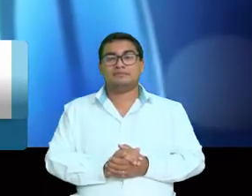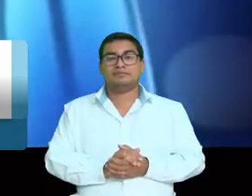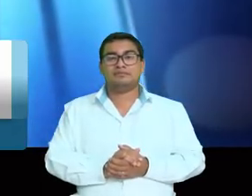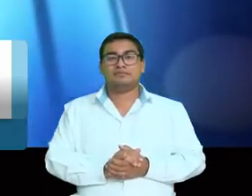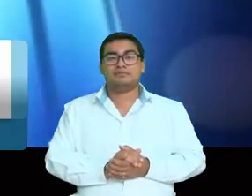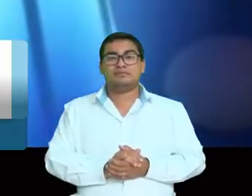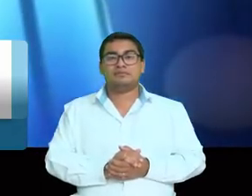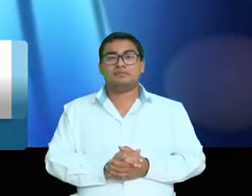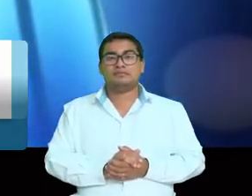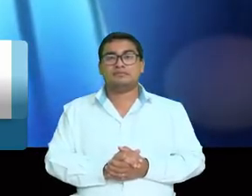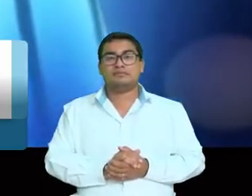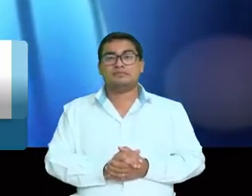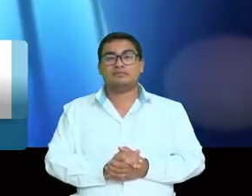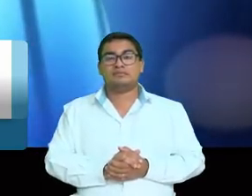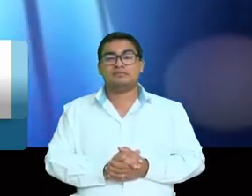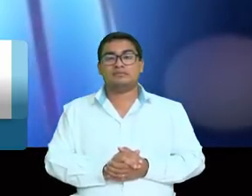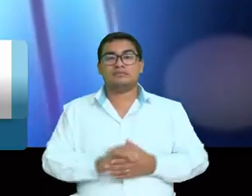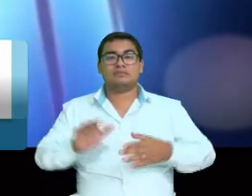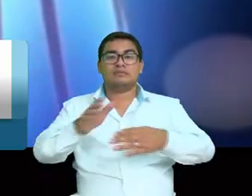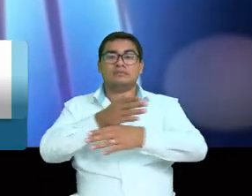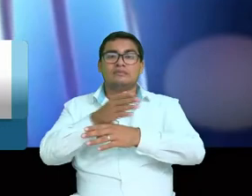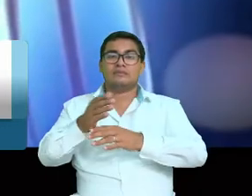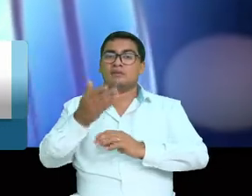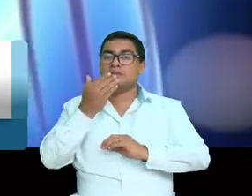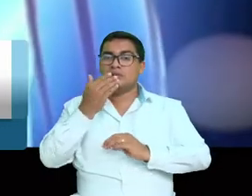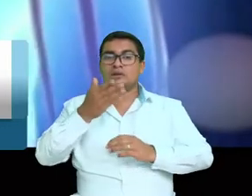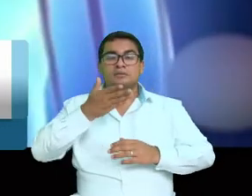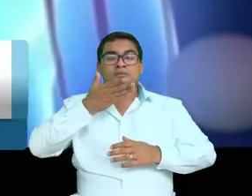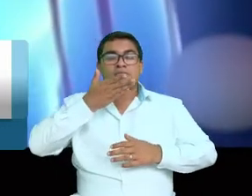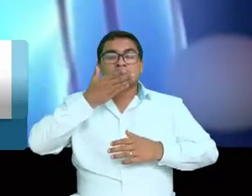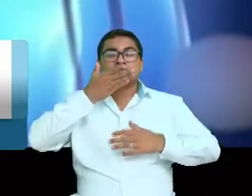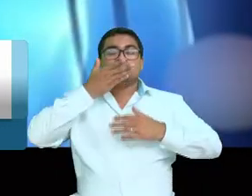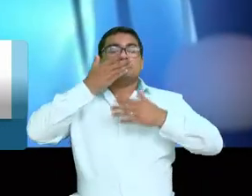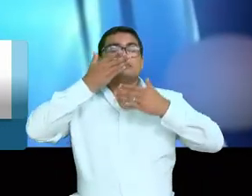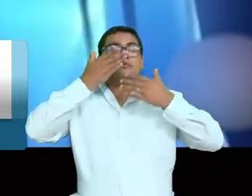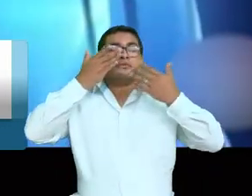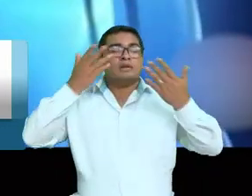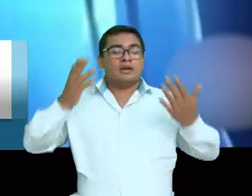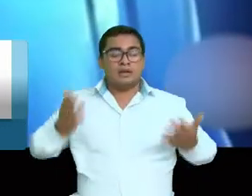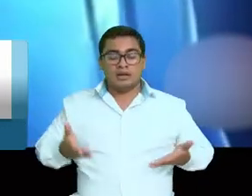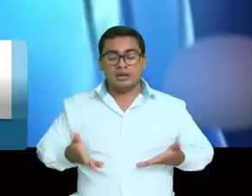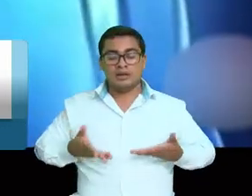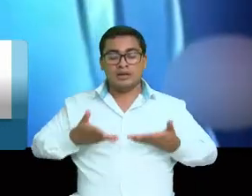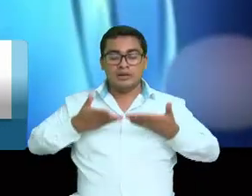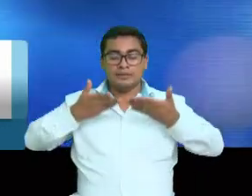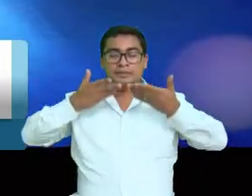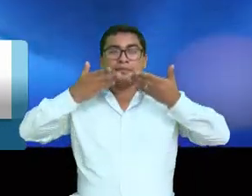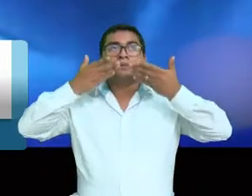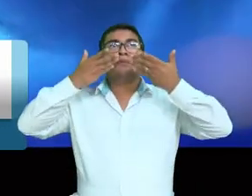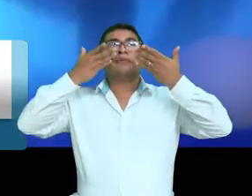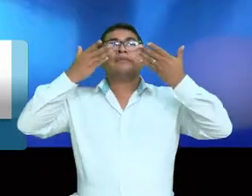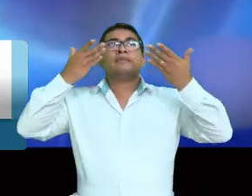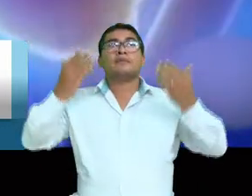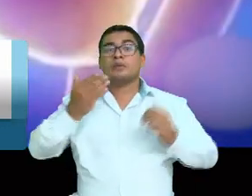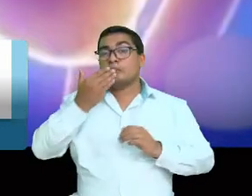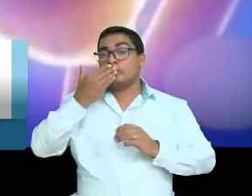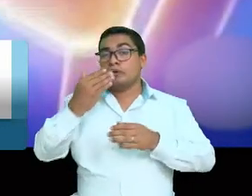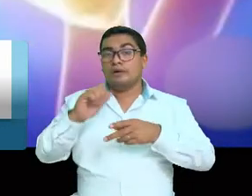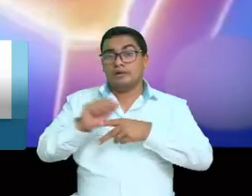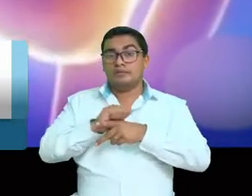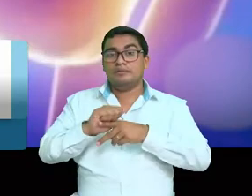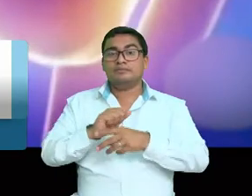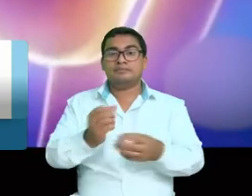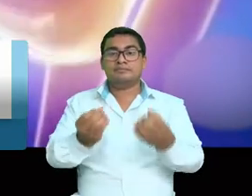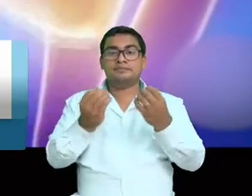¿qué importancia juega las técnicas buenas de respiración también para el buen funcionamiento de nuestro sistema circulatorio? La mayoría de